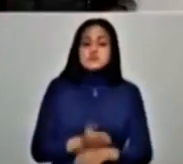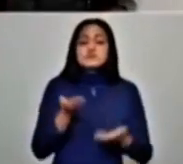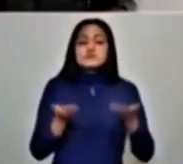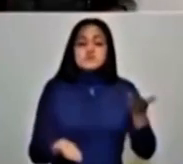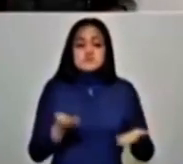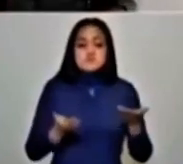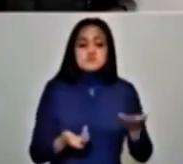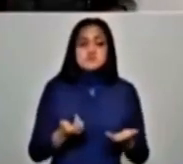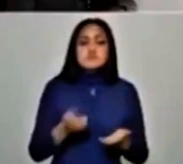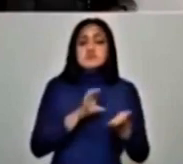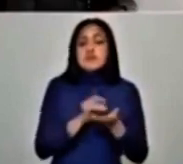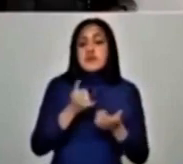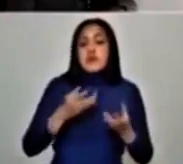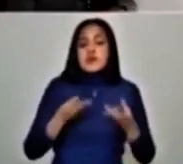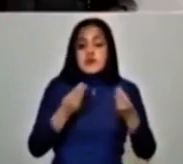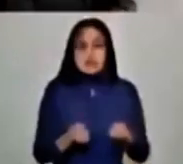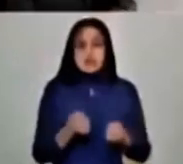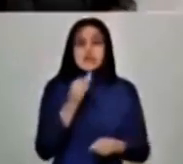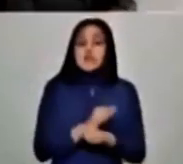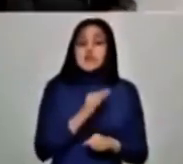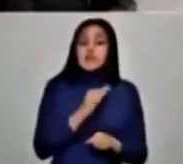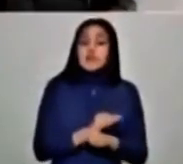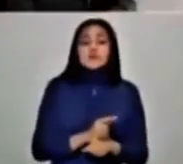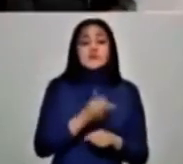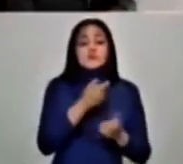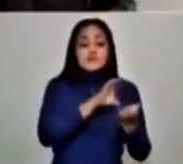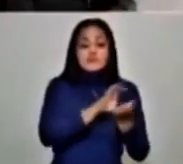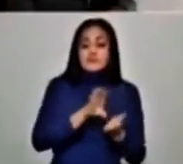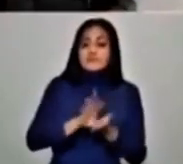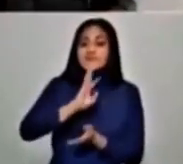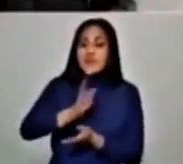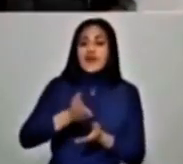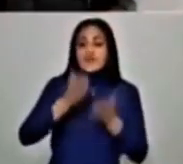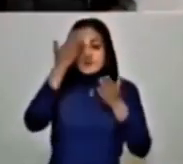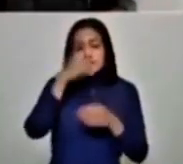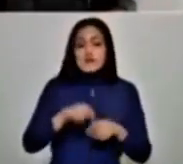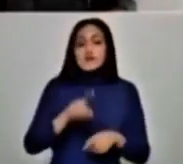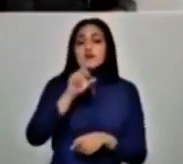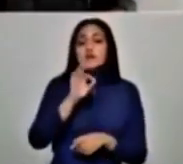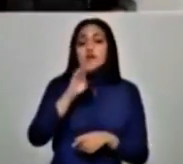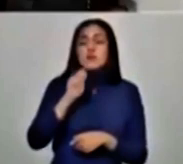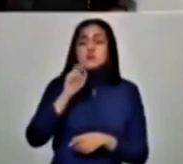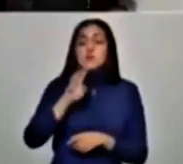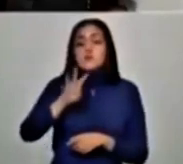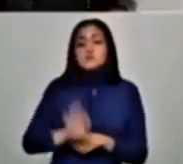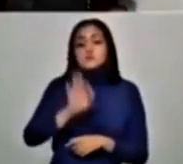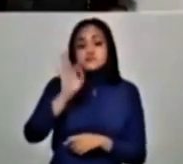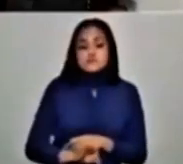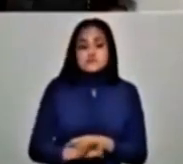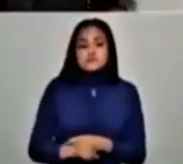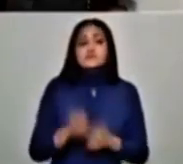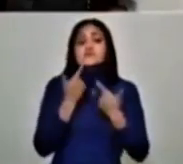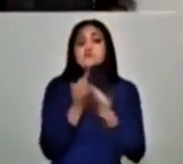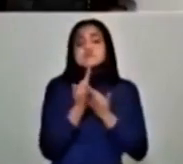equilibrio entre el ingreso y el gasto, y estos recursos etiquetados representan el 49.4%. Y los de